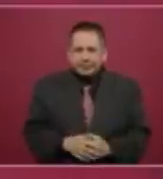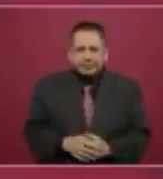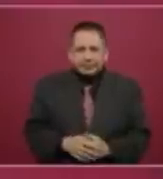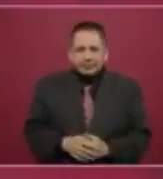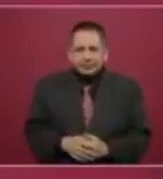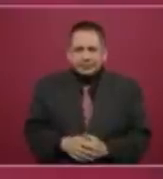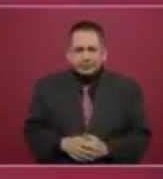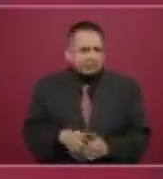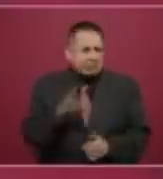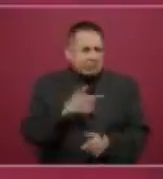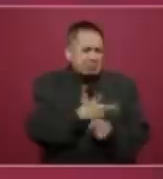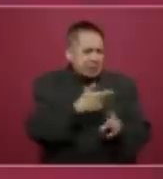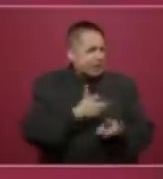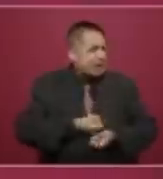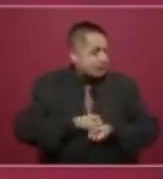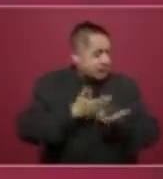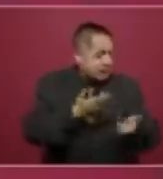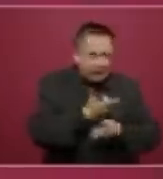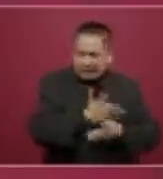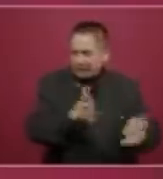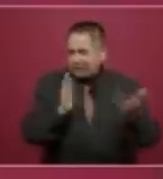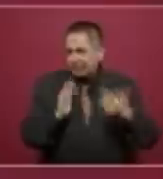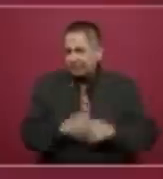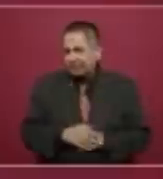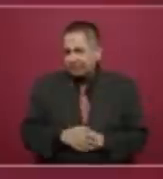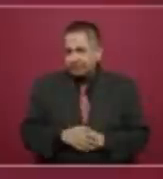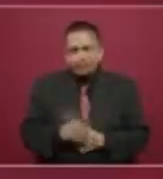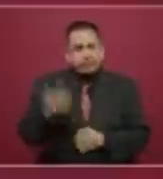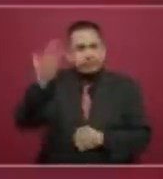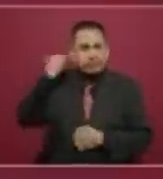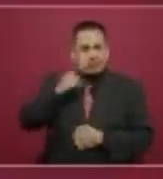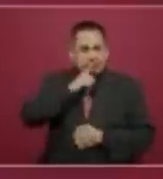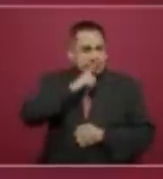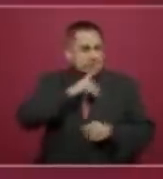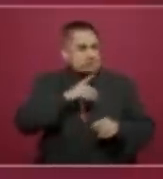hay libertad, más que antes,